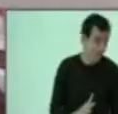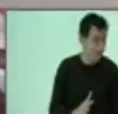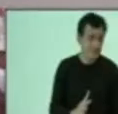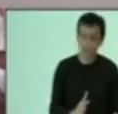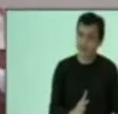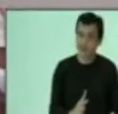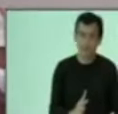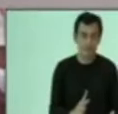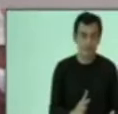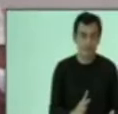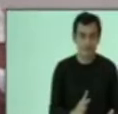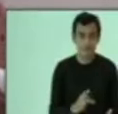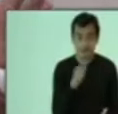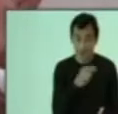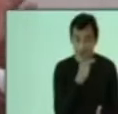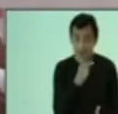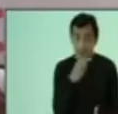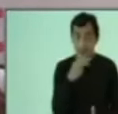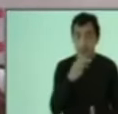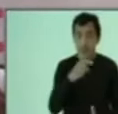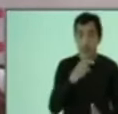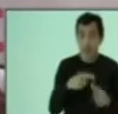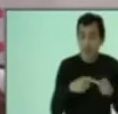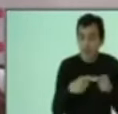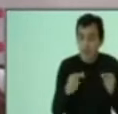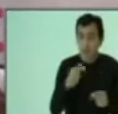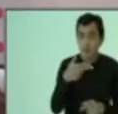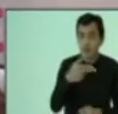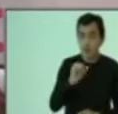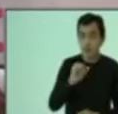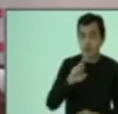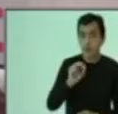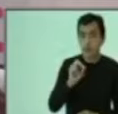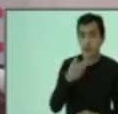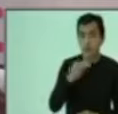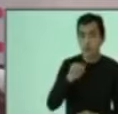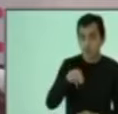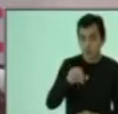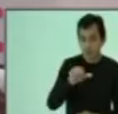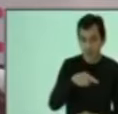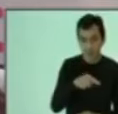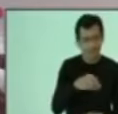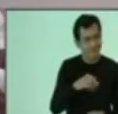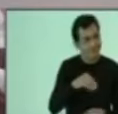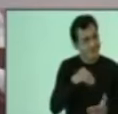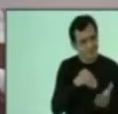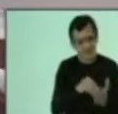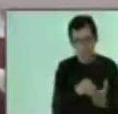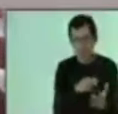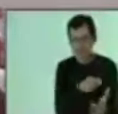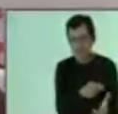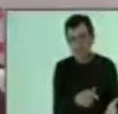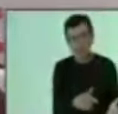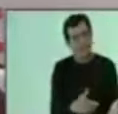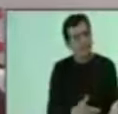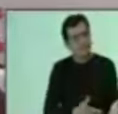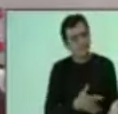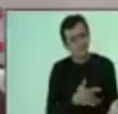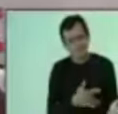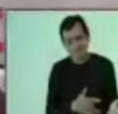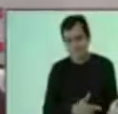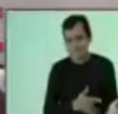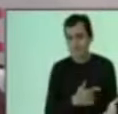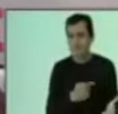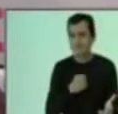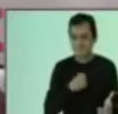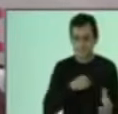en el infierno de Hiroshima, pues hasta la fecha todavía se sienten sus efectos. Tengo un proyecto de